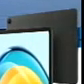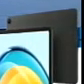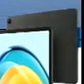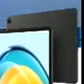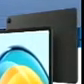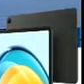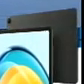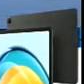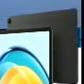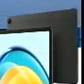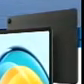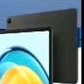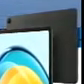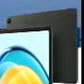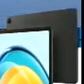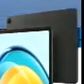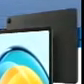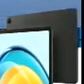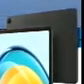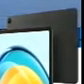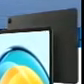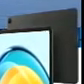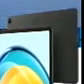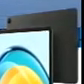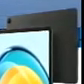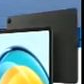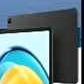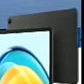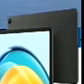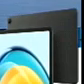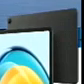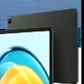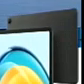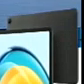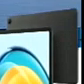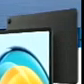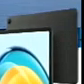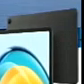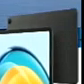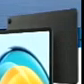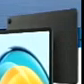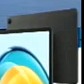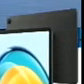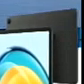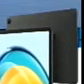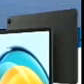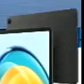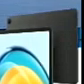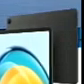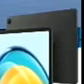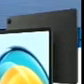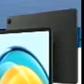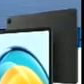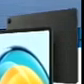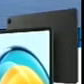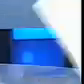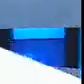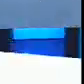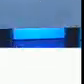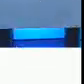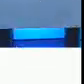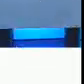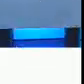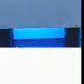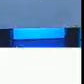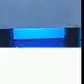pulgadas con resolución 2K para ofrecerte una experiencia visual agradable. Y lo más importante es que cuenta con las certificaciones que garantizan